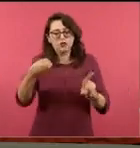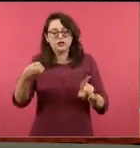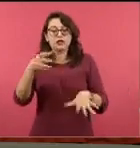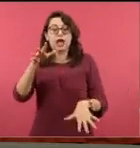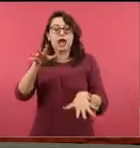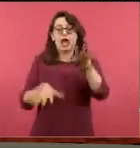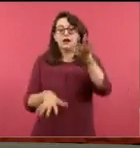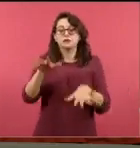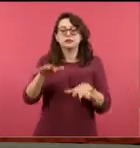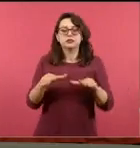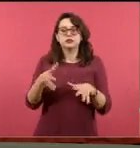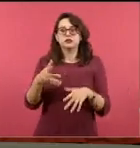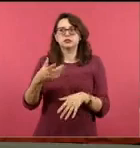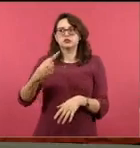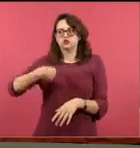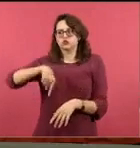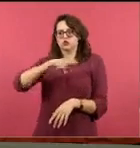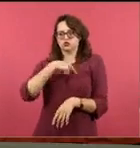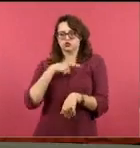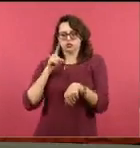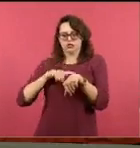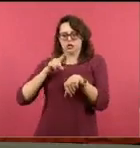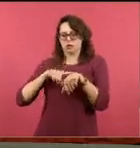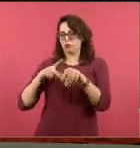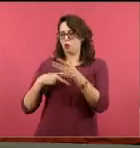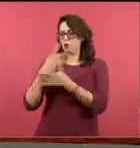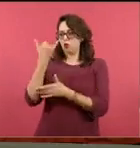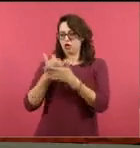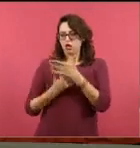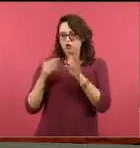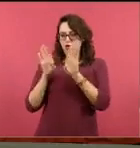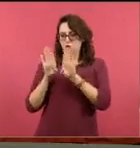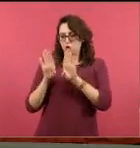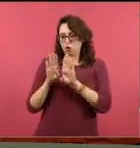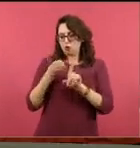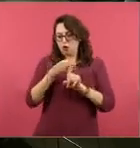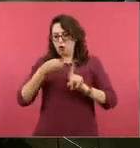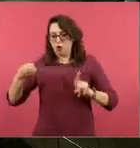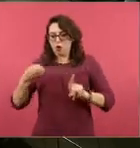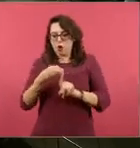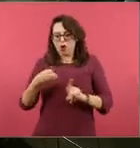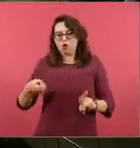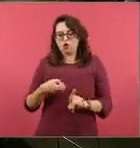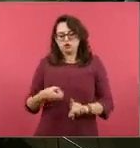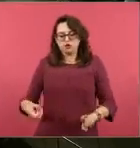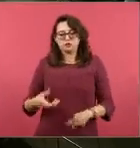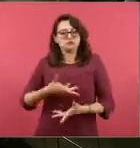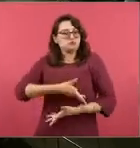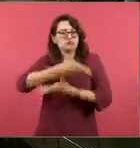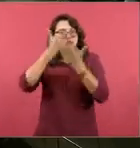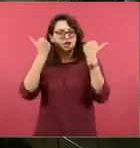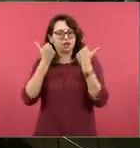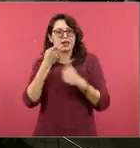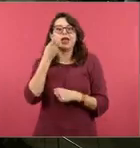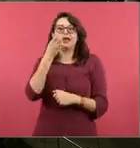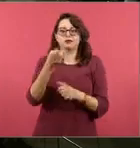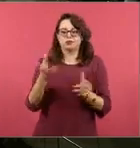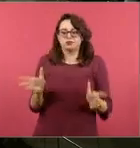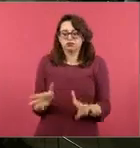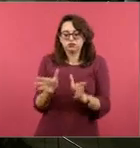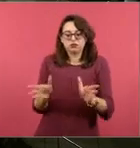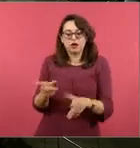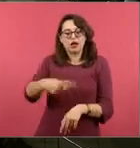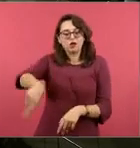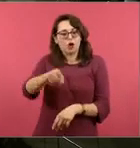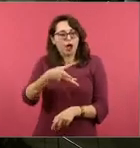sabemos simplemente cómo gestionar nuestros tiempos. Esto es algo que rescatamos en todos los libros, para que haya una comprensión y producción y el reconocimiento.